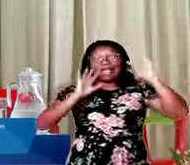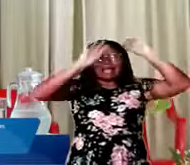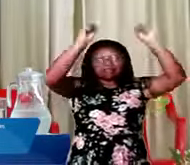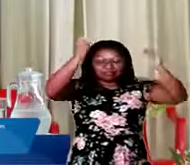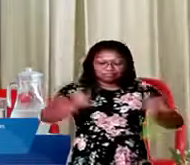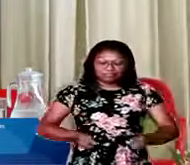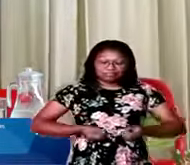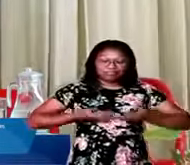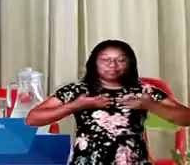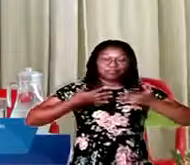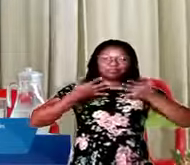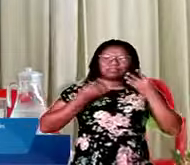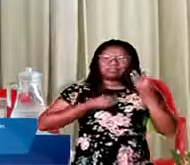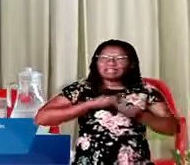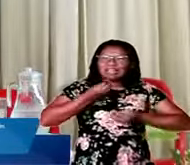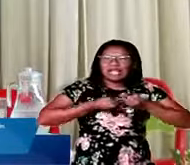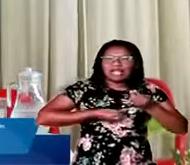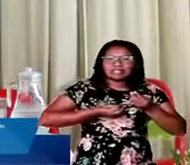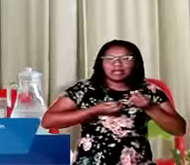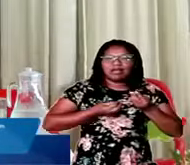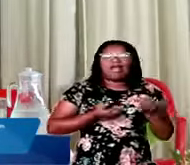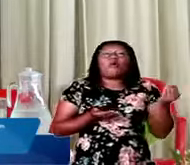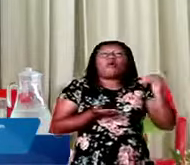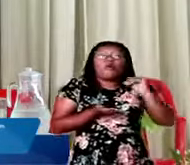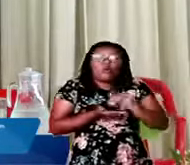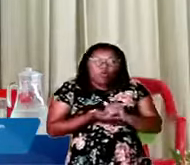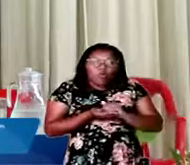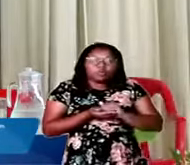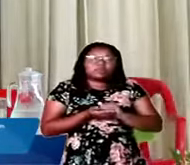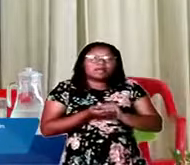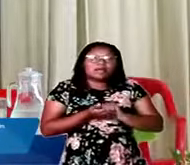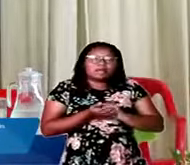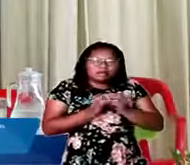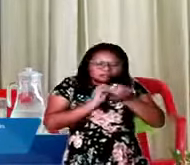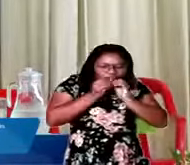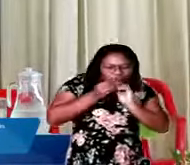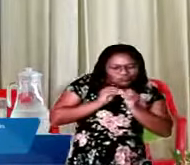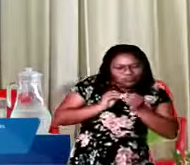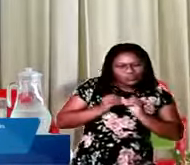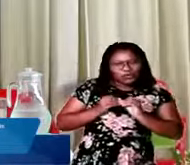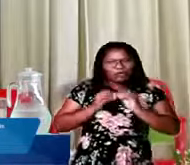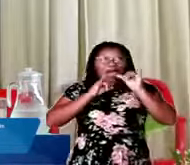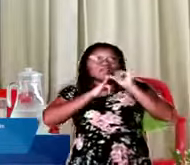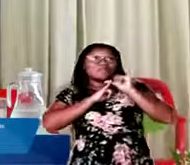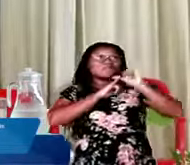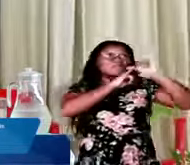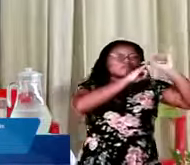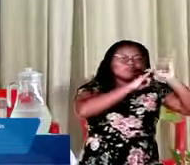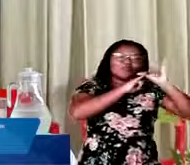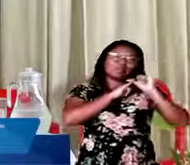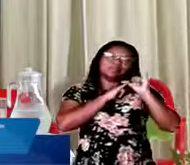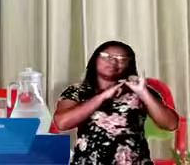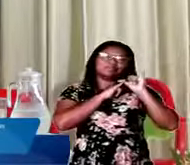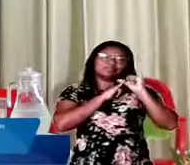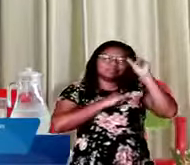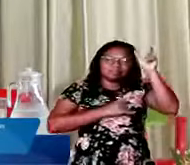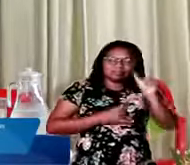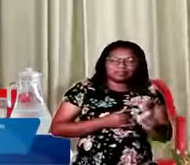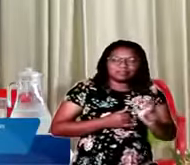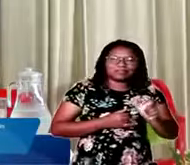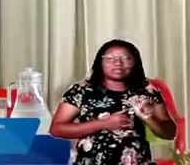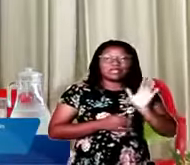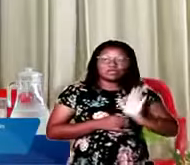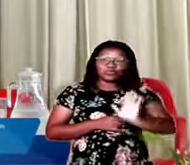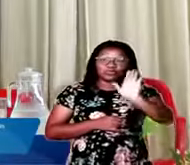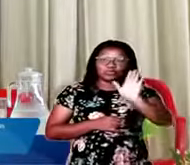Santo es volver a reavivar, revivir, reconstruir la imagen de Dios en el ser humano. Y